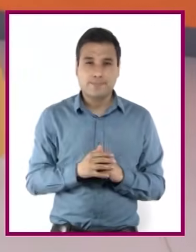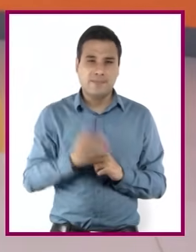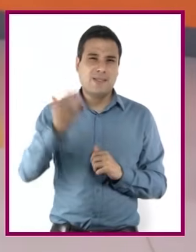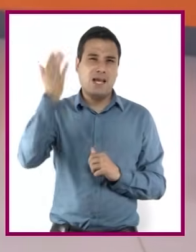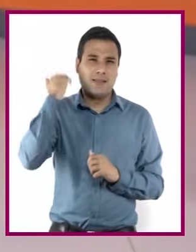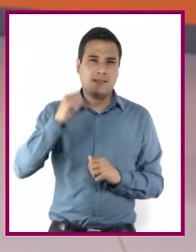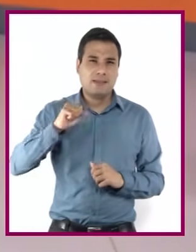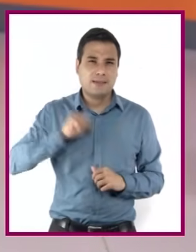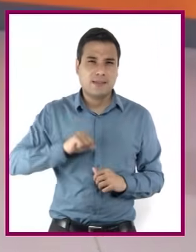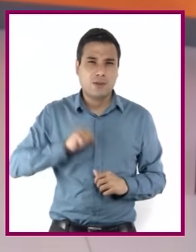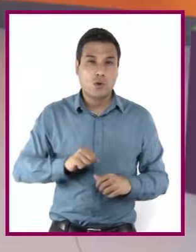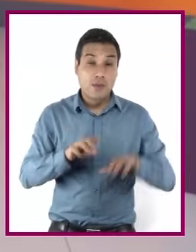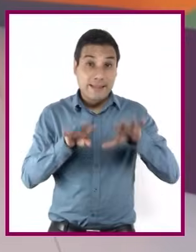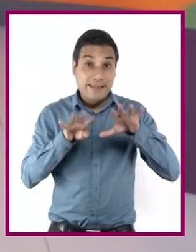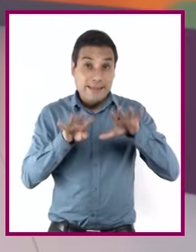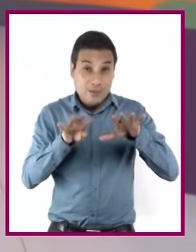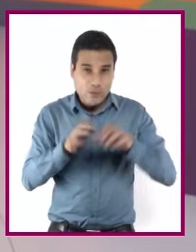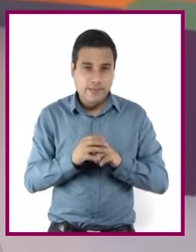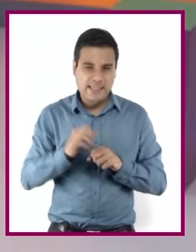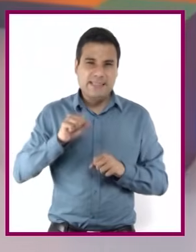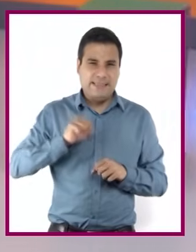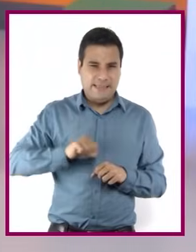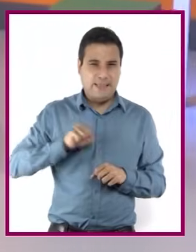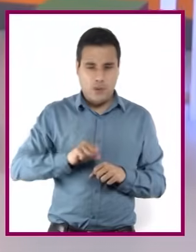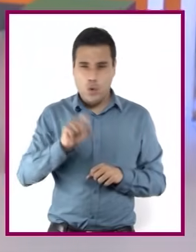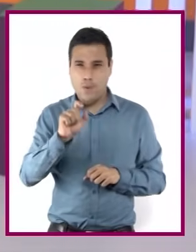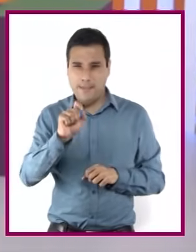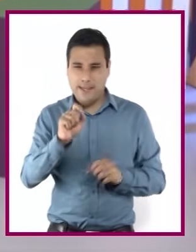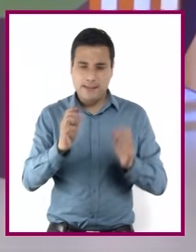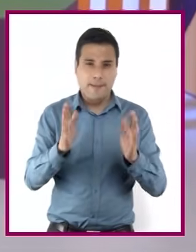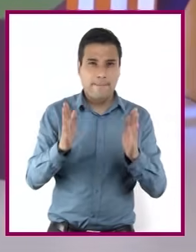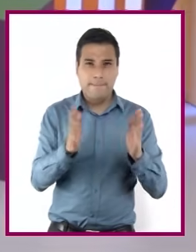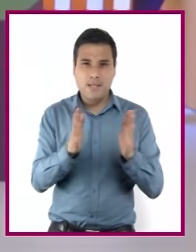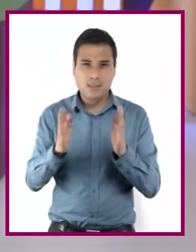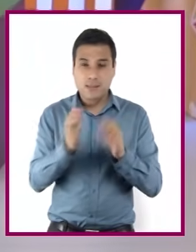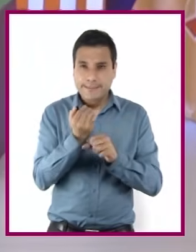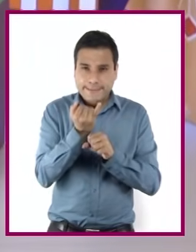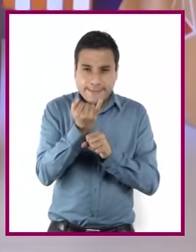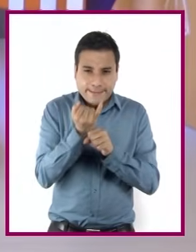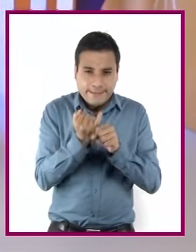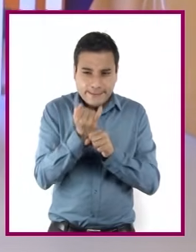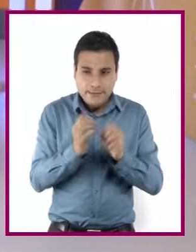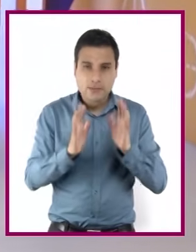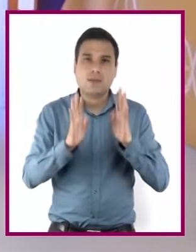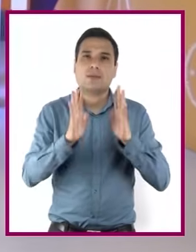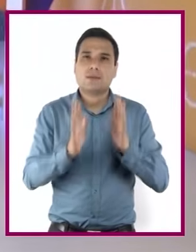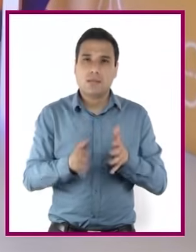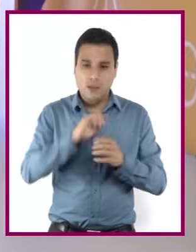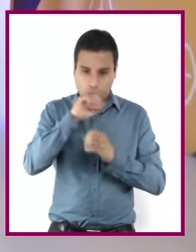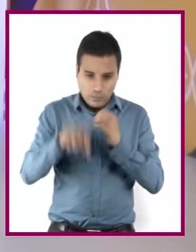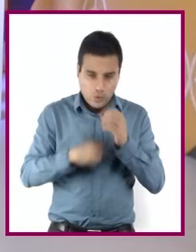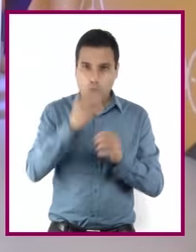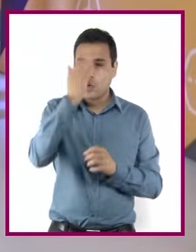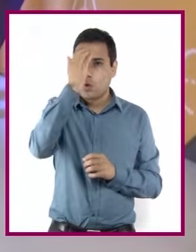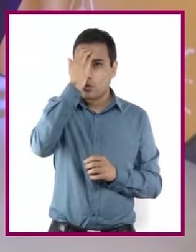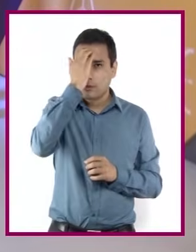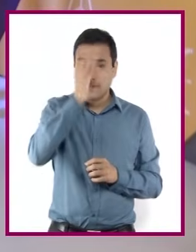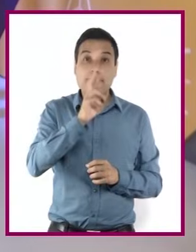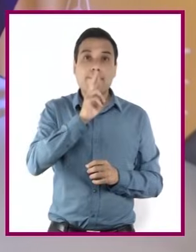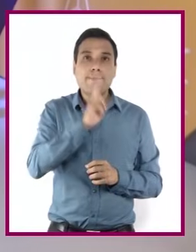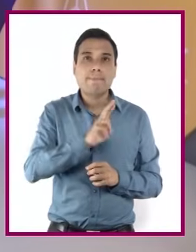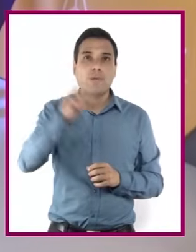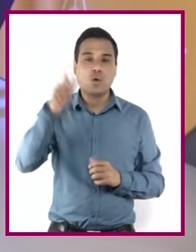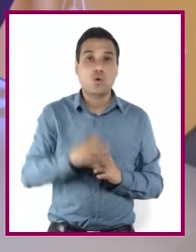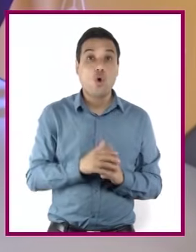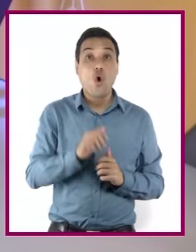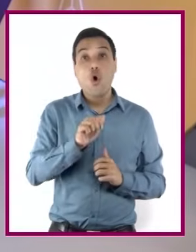del siglo XIX y principios del XX, se ha avanzado en el conocimiento del átomo y se han descubierto otras